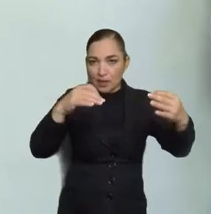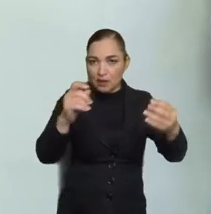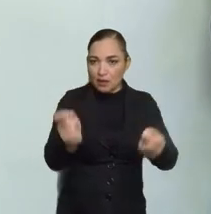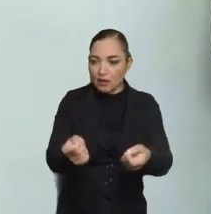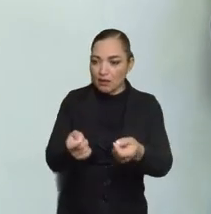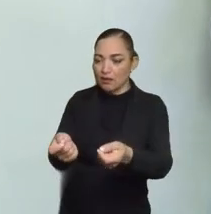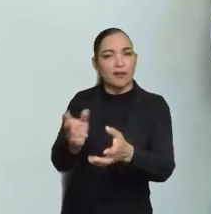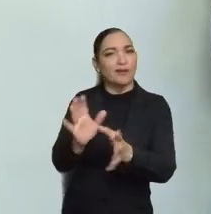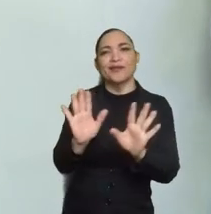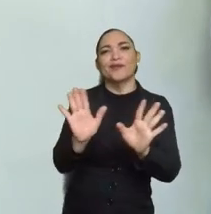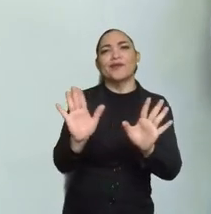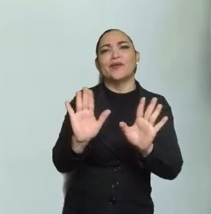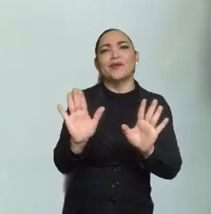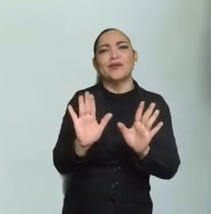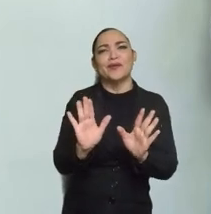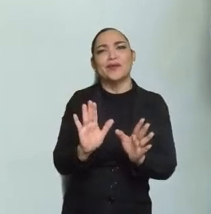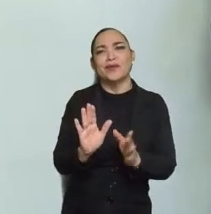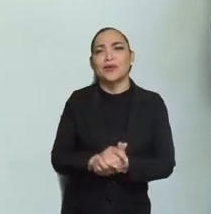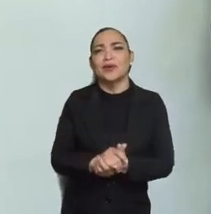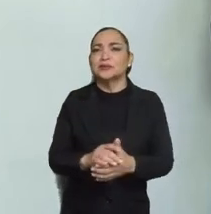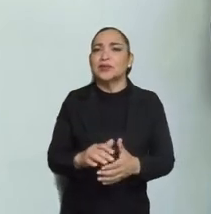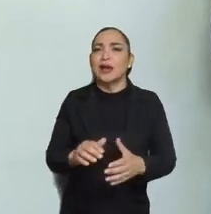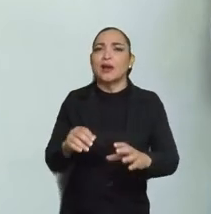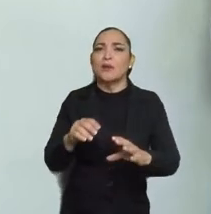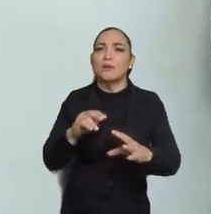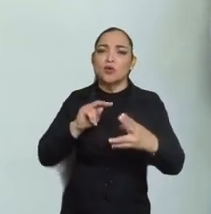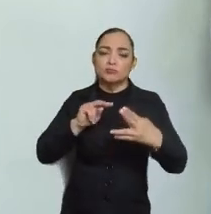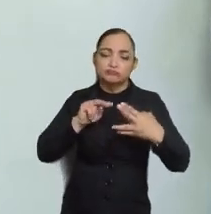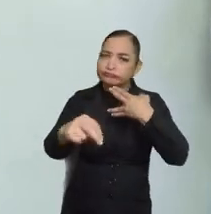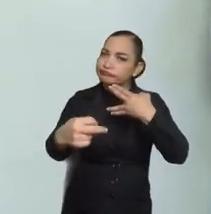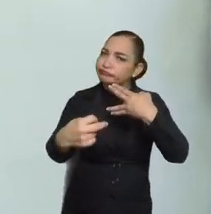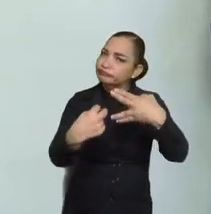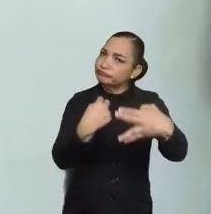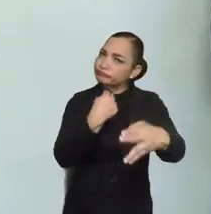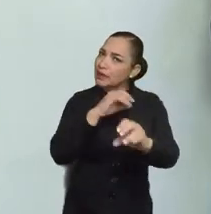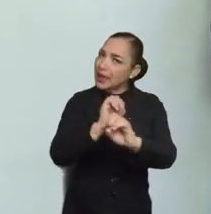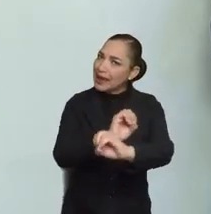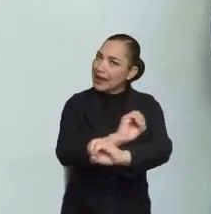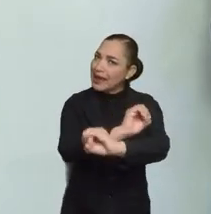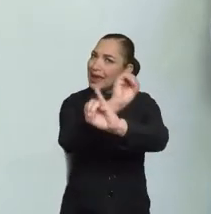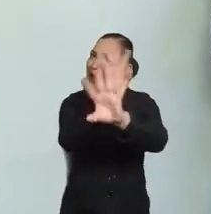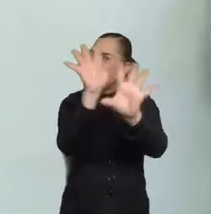¿Por cómo se llama? Transparencia. Den, informen.